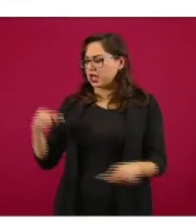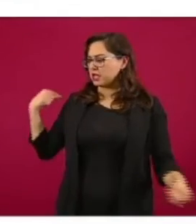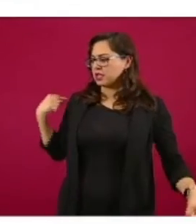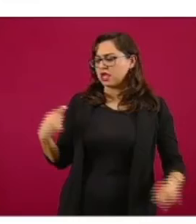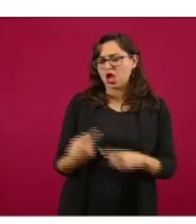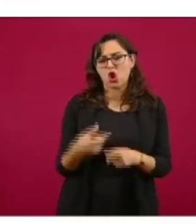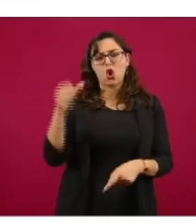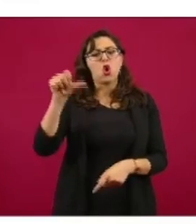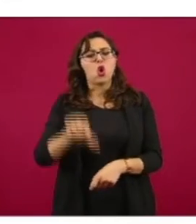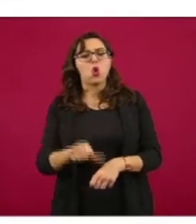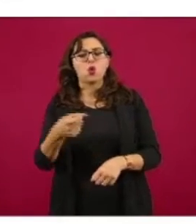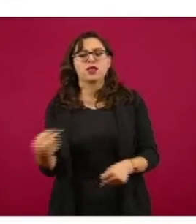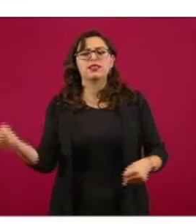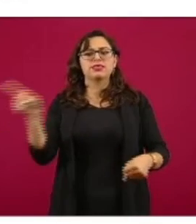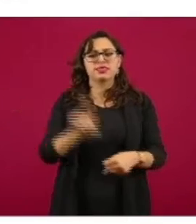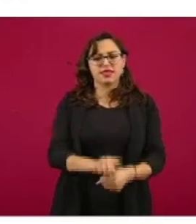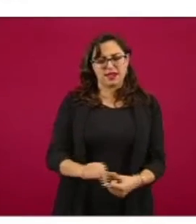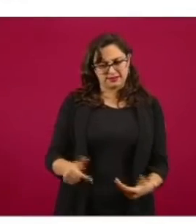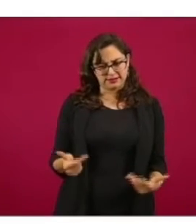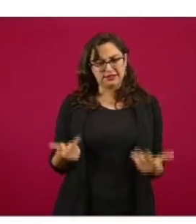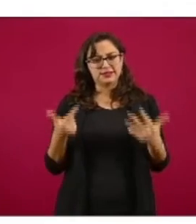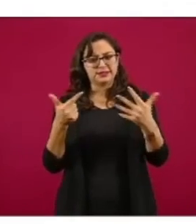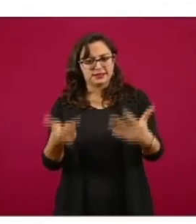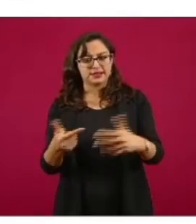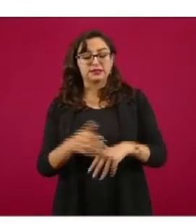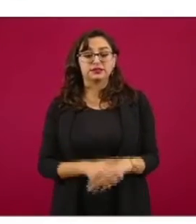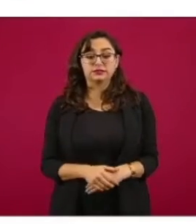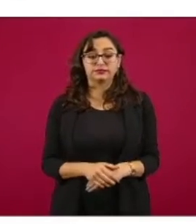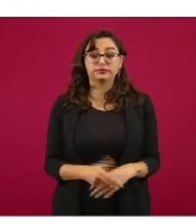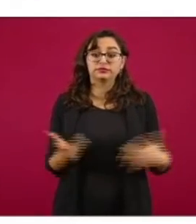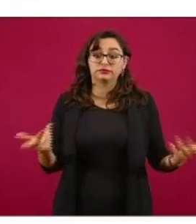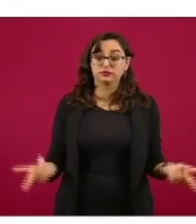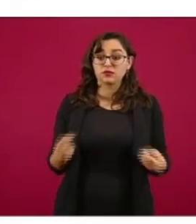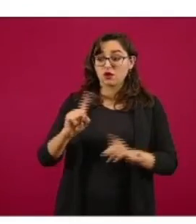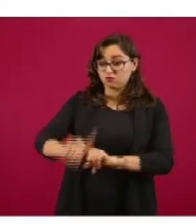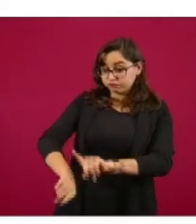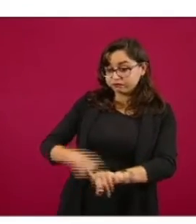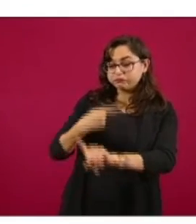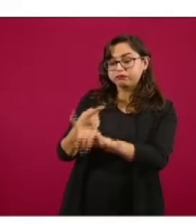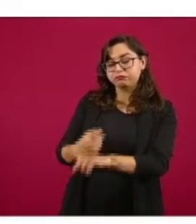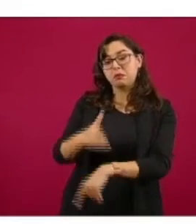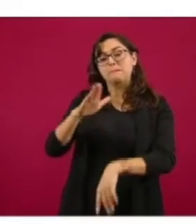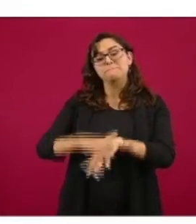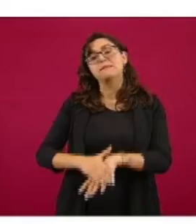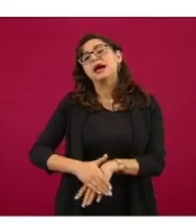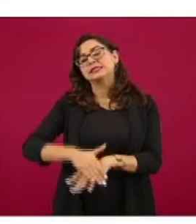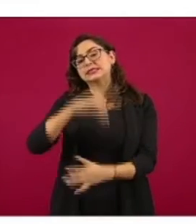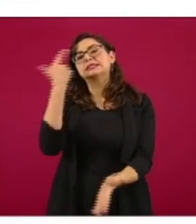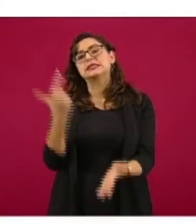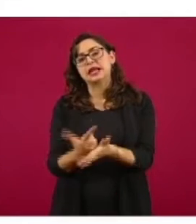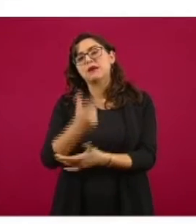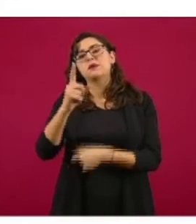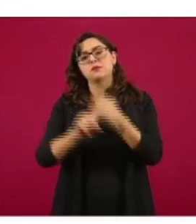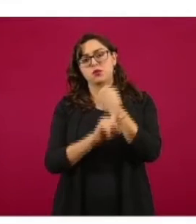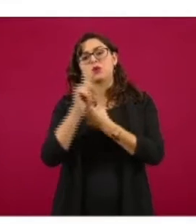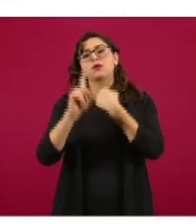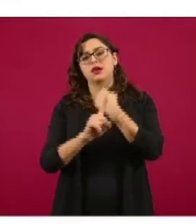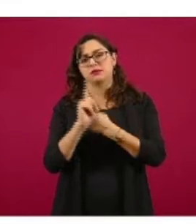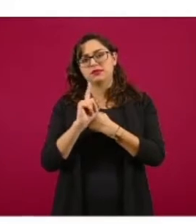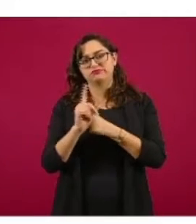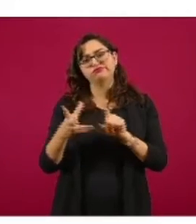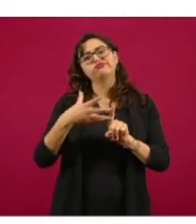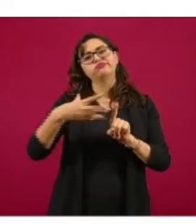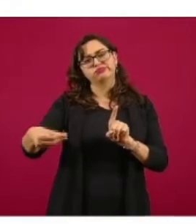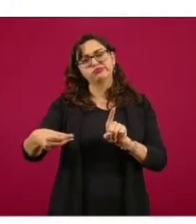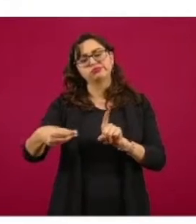mujeres. La violencia sexual es un factor de riesgo para la transmisión del VIH. Esto en relación a el